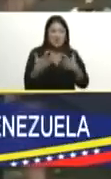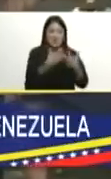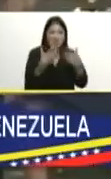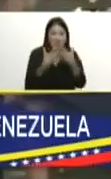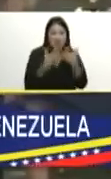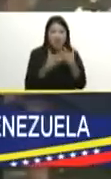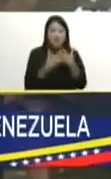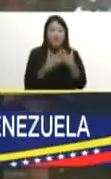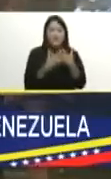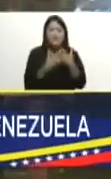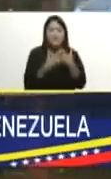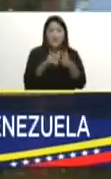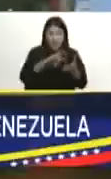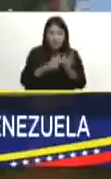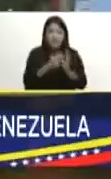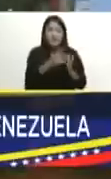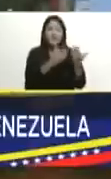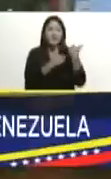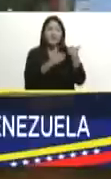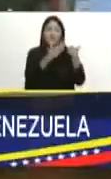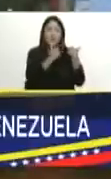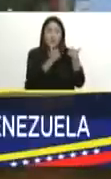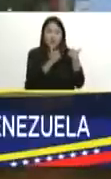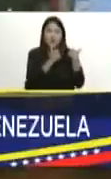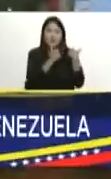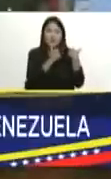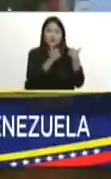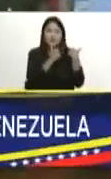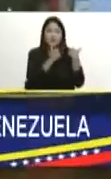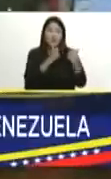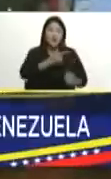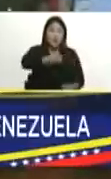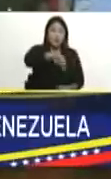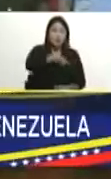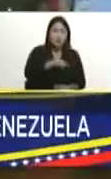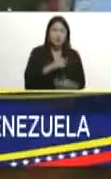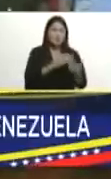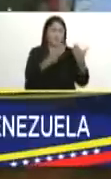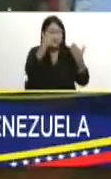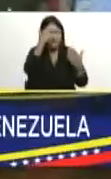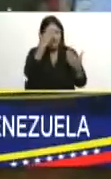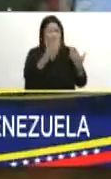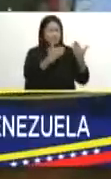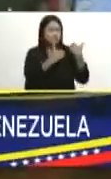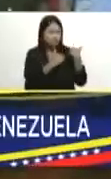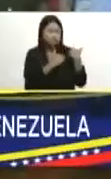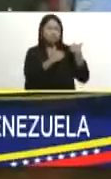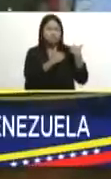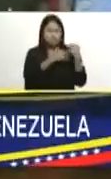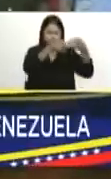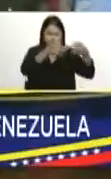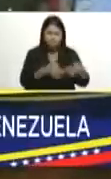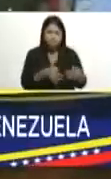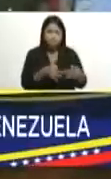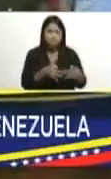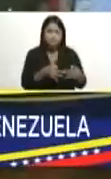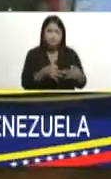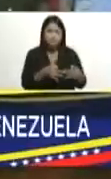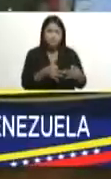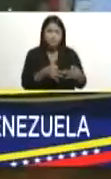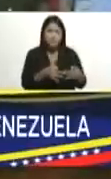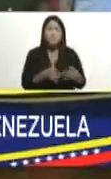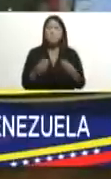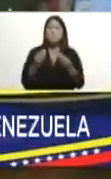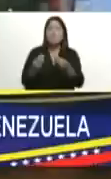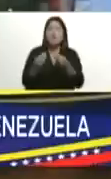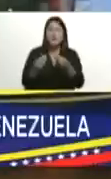papel constitucional que cumplir. No hace falta que alguien esté haciendo uso de la